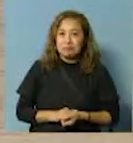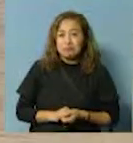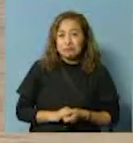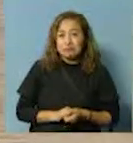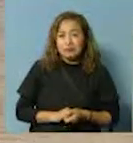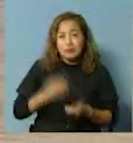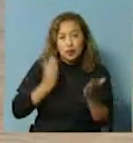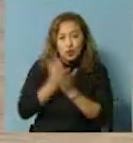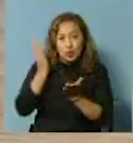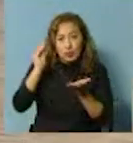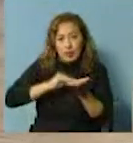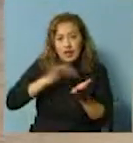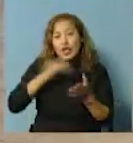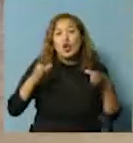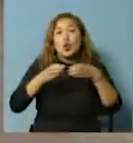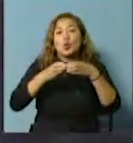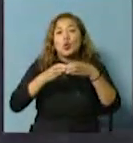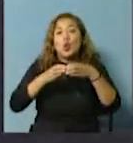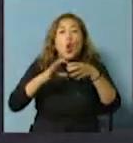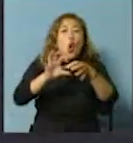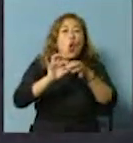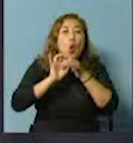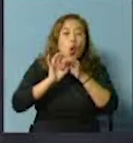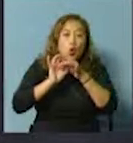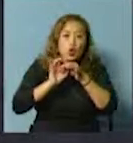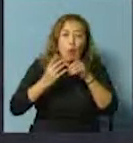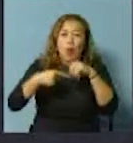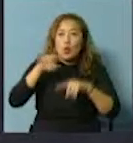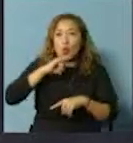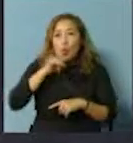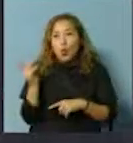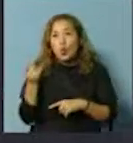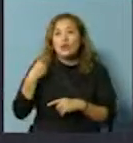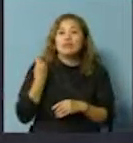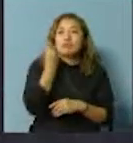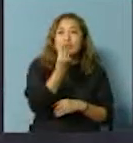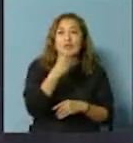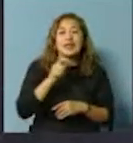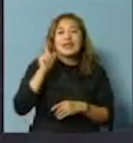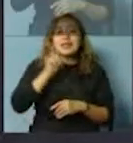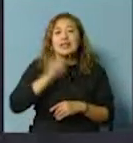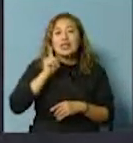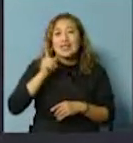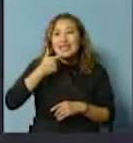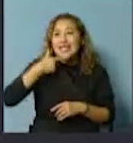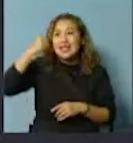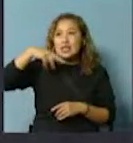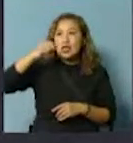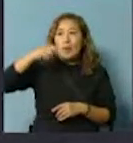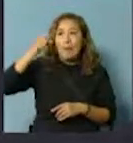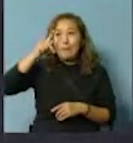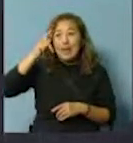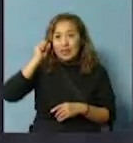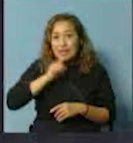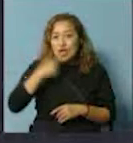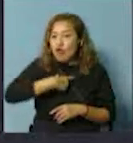seguimos frente juntos por jujuy acá este frente que va liderado por guillermo snopek como